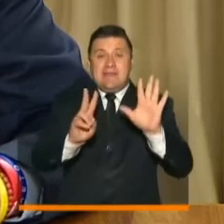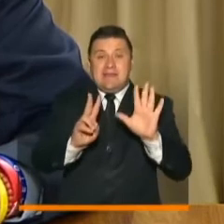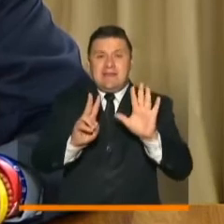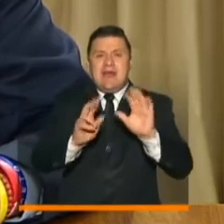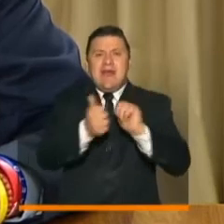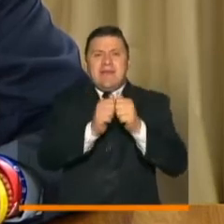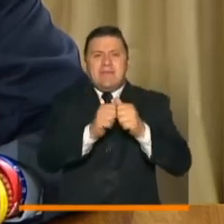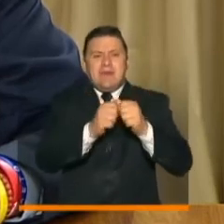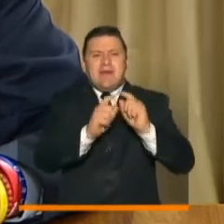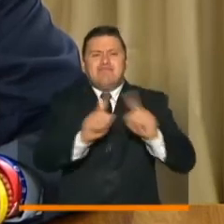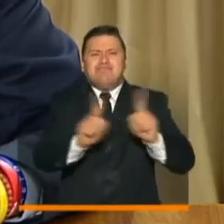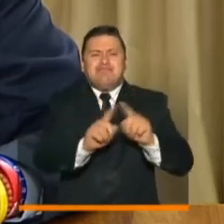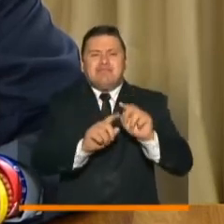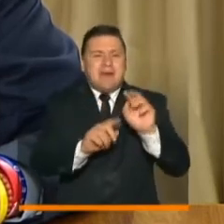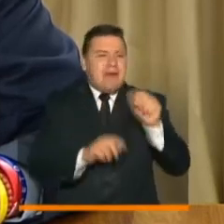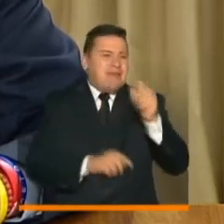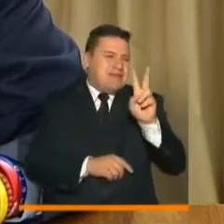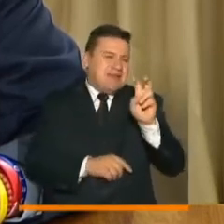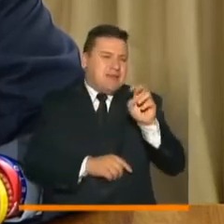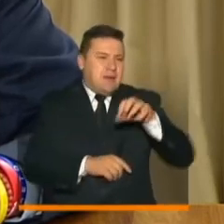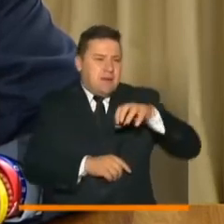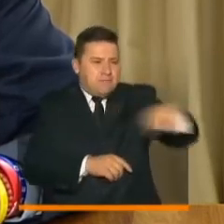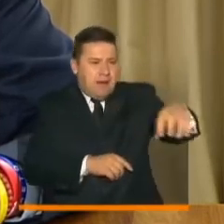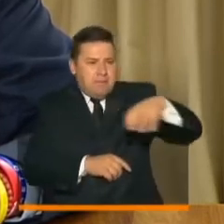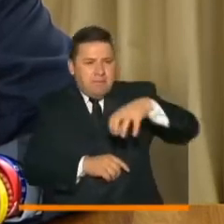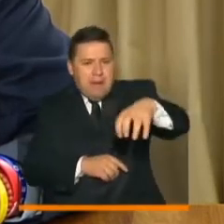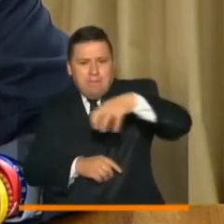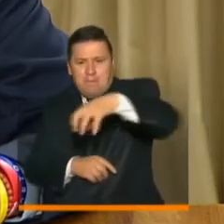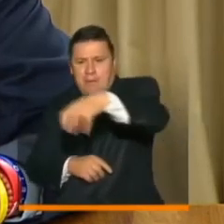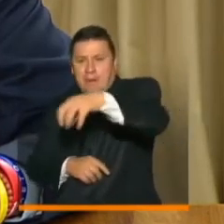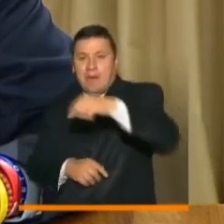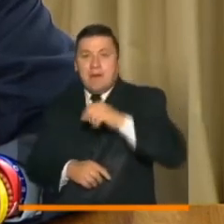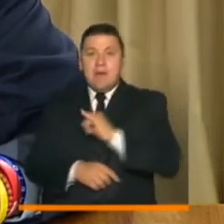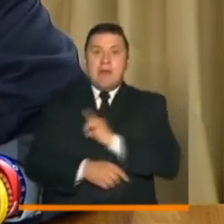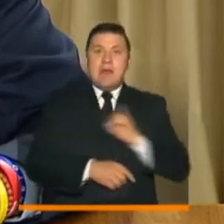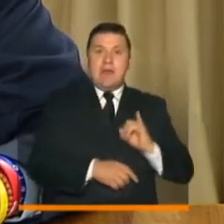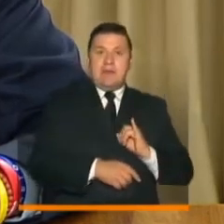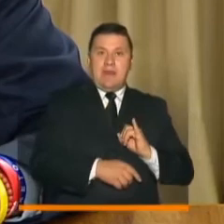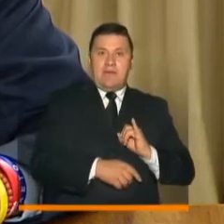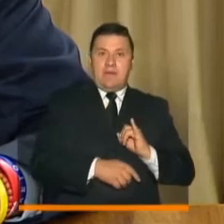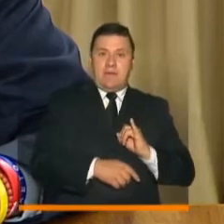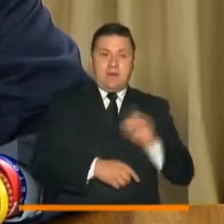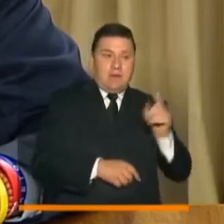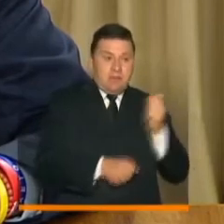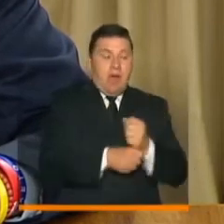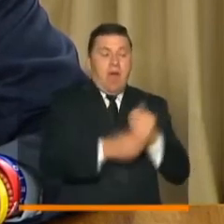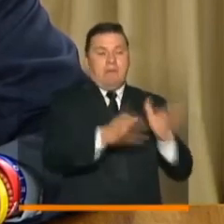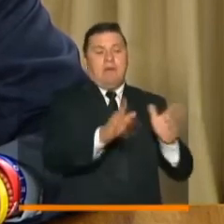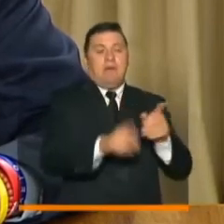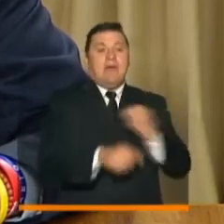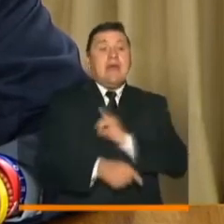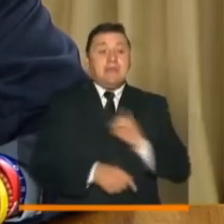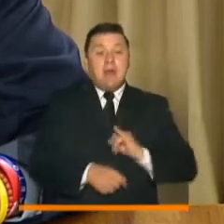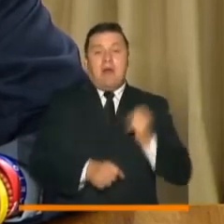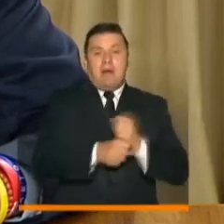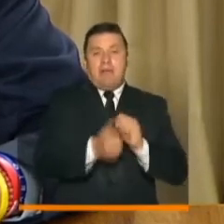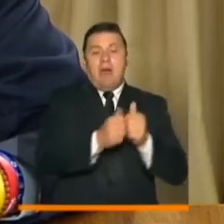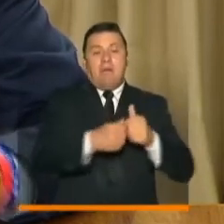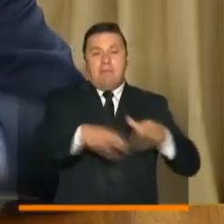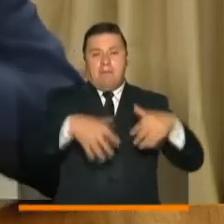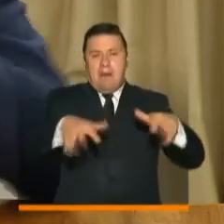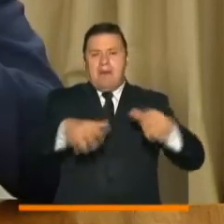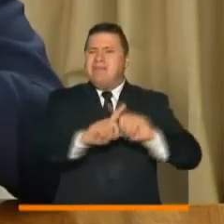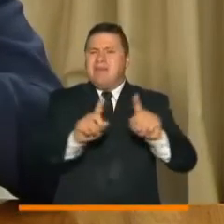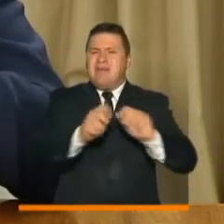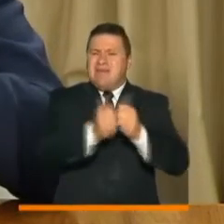disciplinas deportivas podrán retomar sus actividades individuales y diferenciadas. Eso es muy importante decirlo,